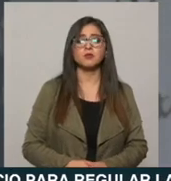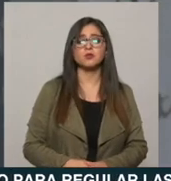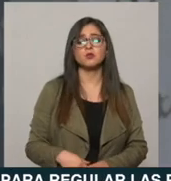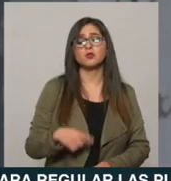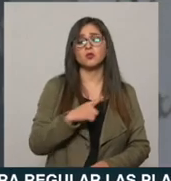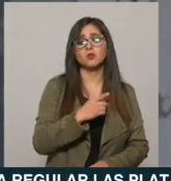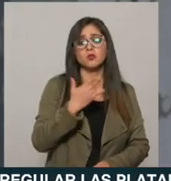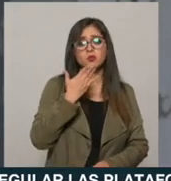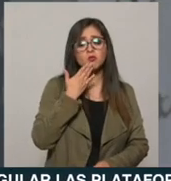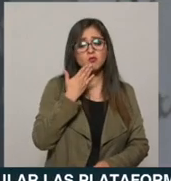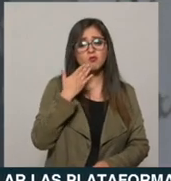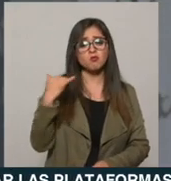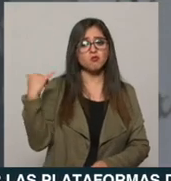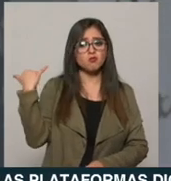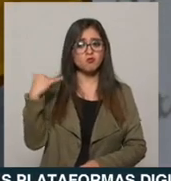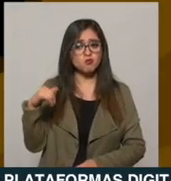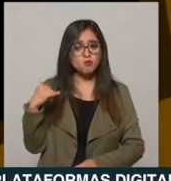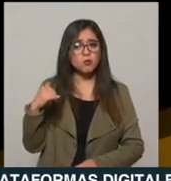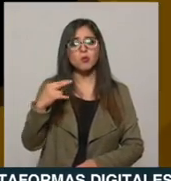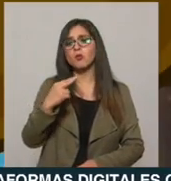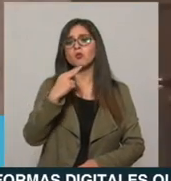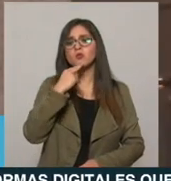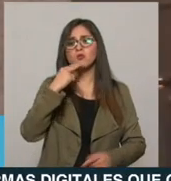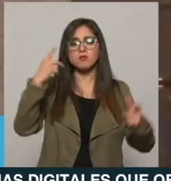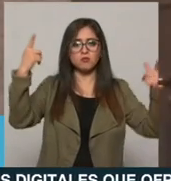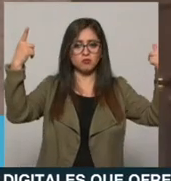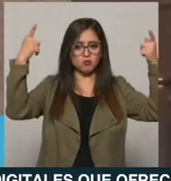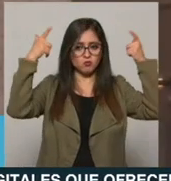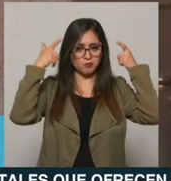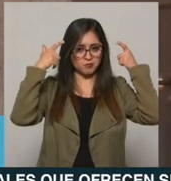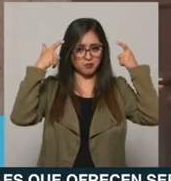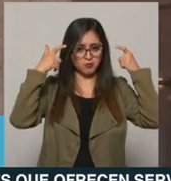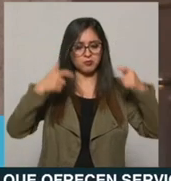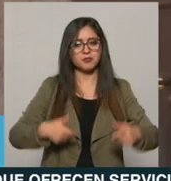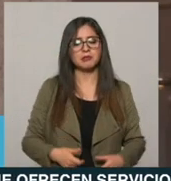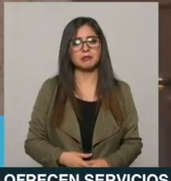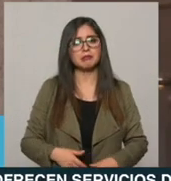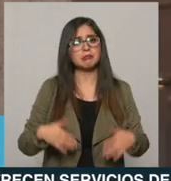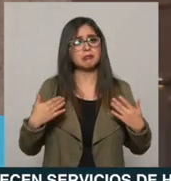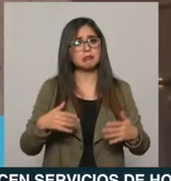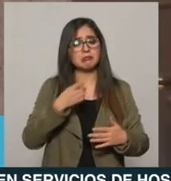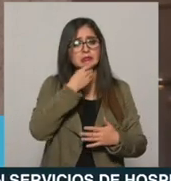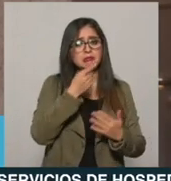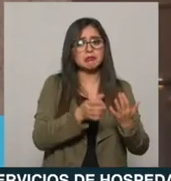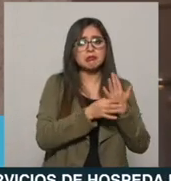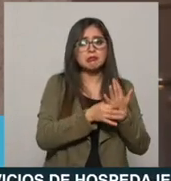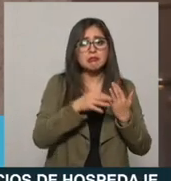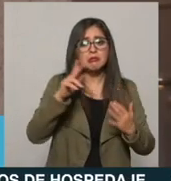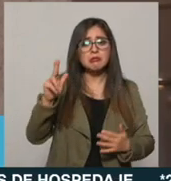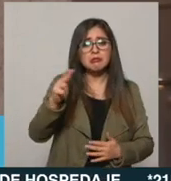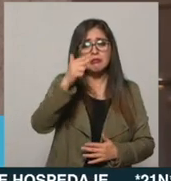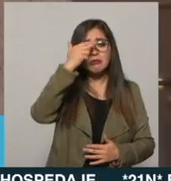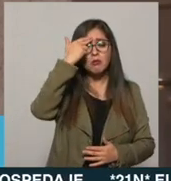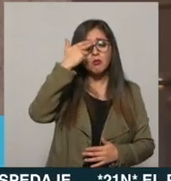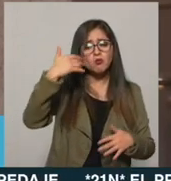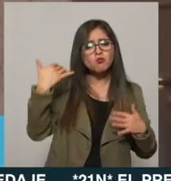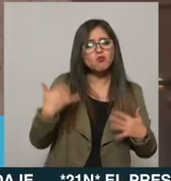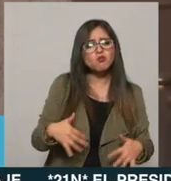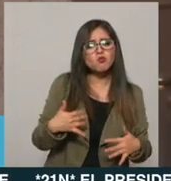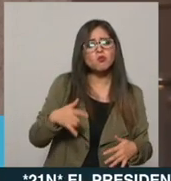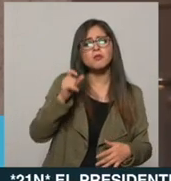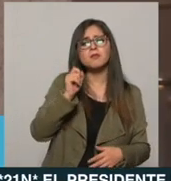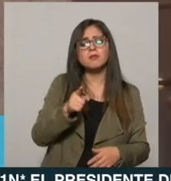Se usan sombreros Tardán. Dicen que recordar es vivir. Y después de escuchar uno